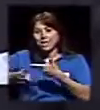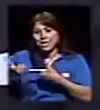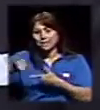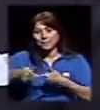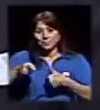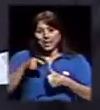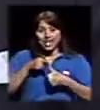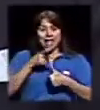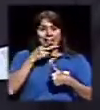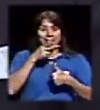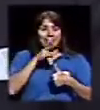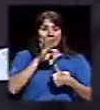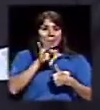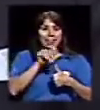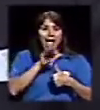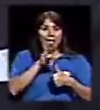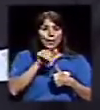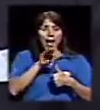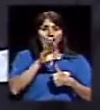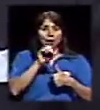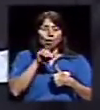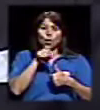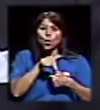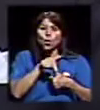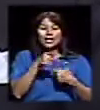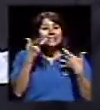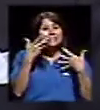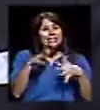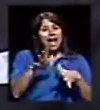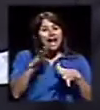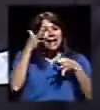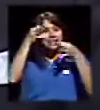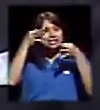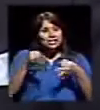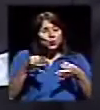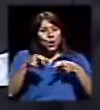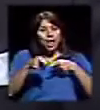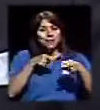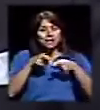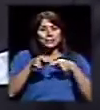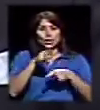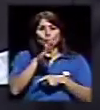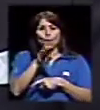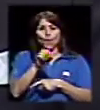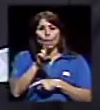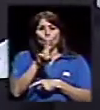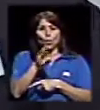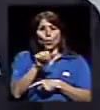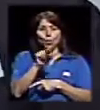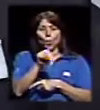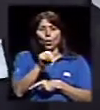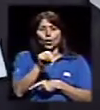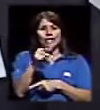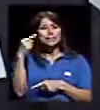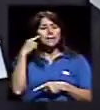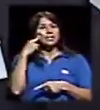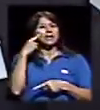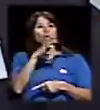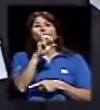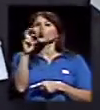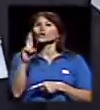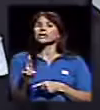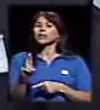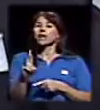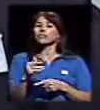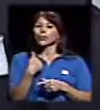la decisión ya de la administración de los Borbón de darle a Costa Rica alguna forma de monopolio sobre la producción